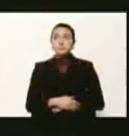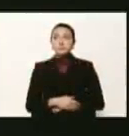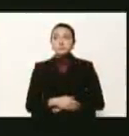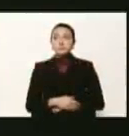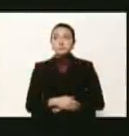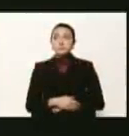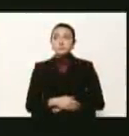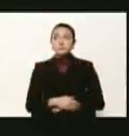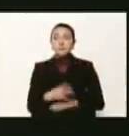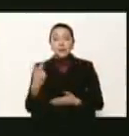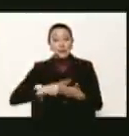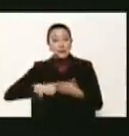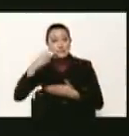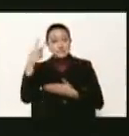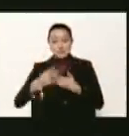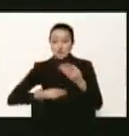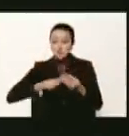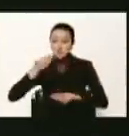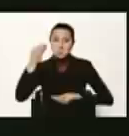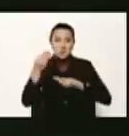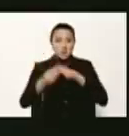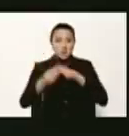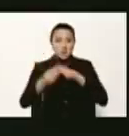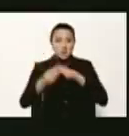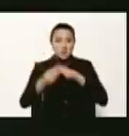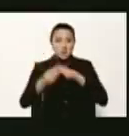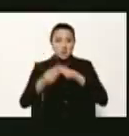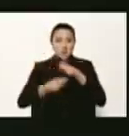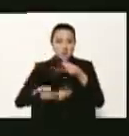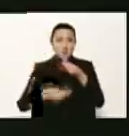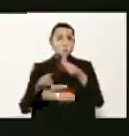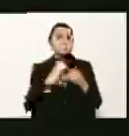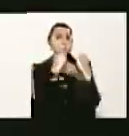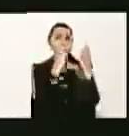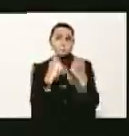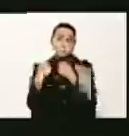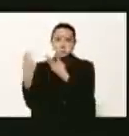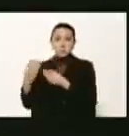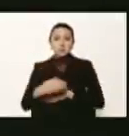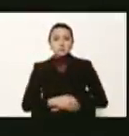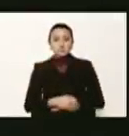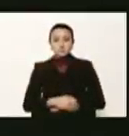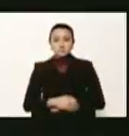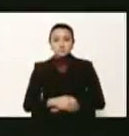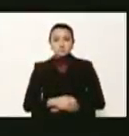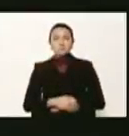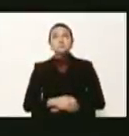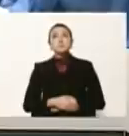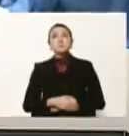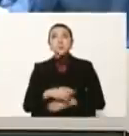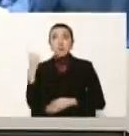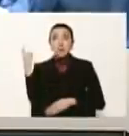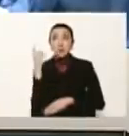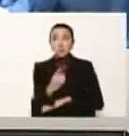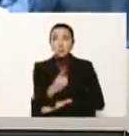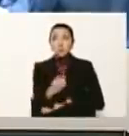en subvertir países donde ni hegemonizan el poder